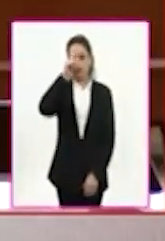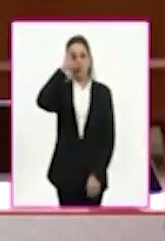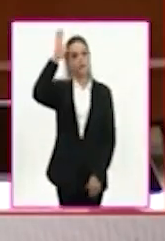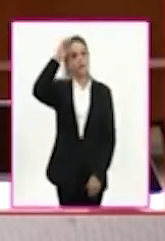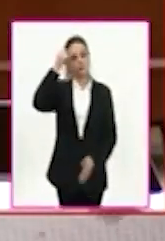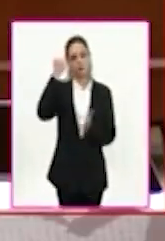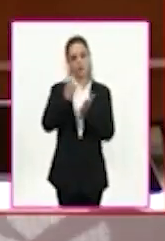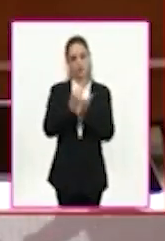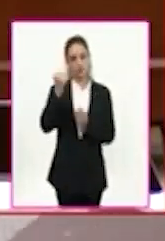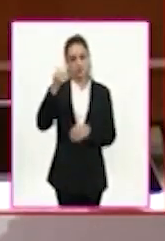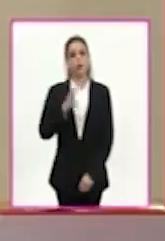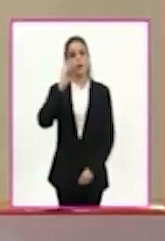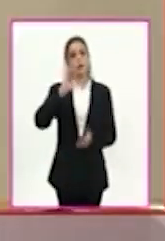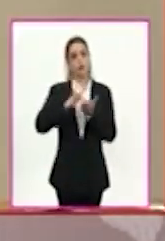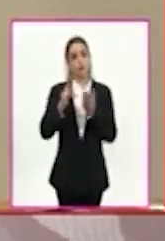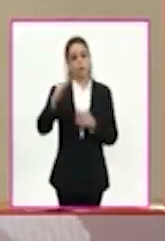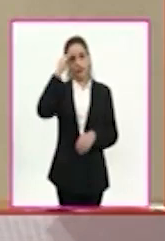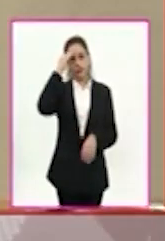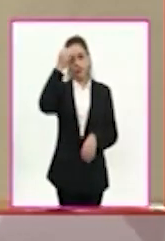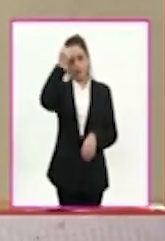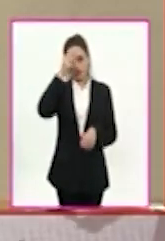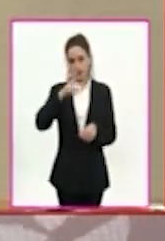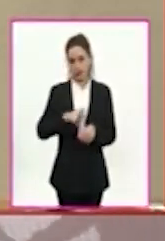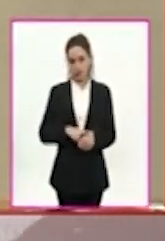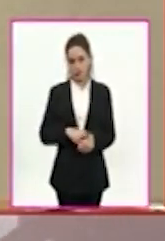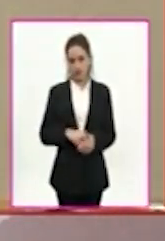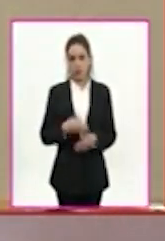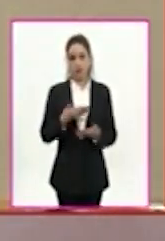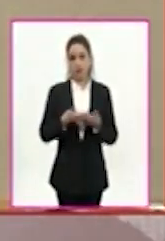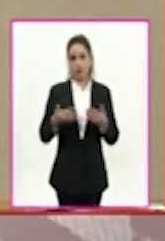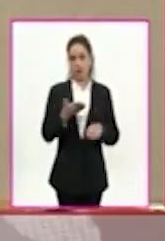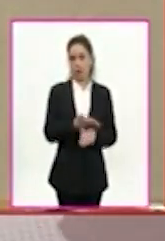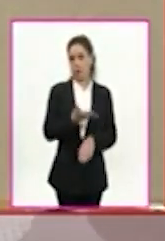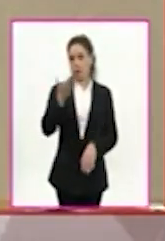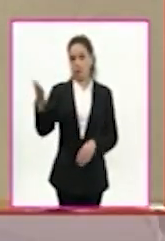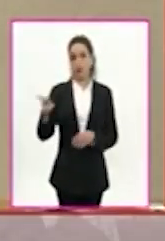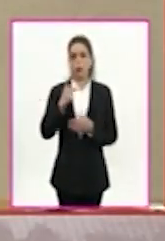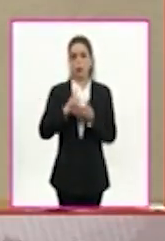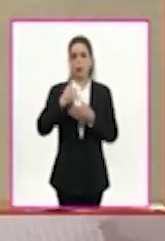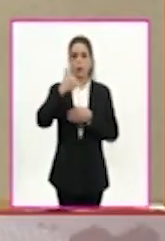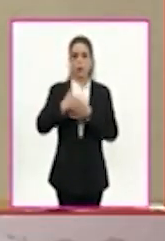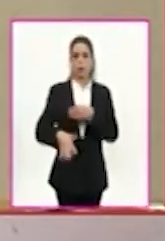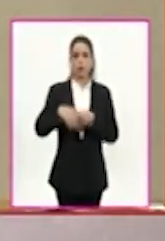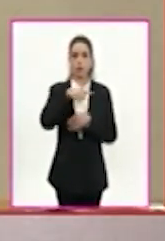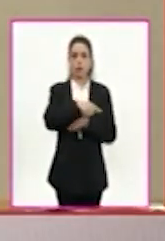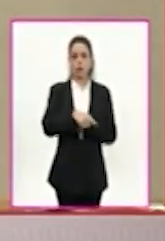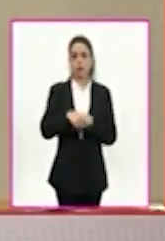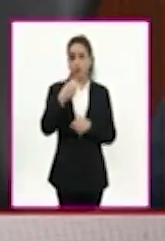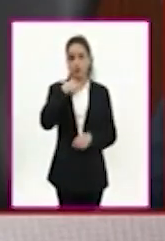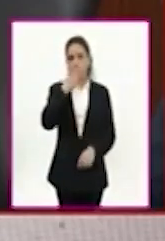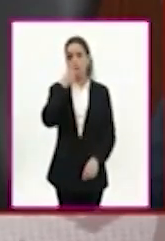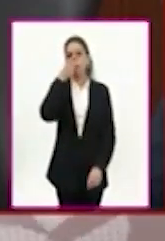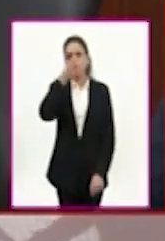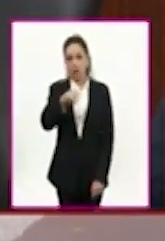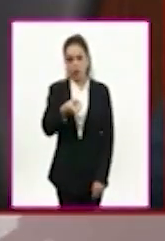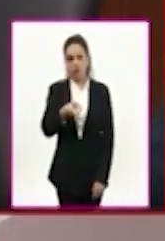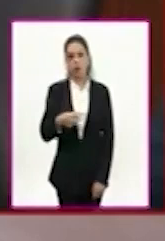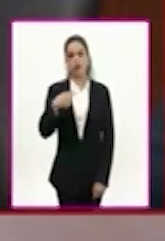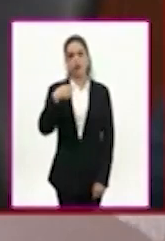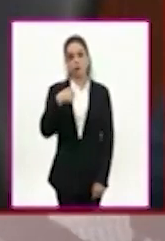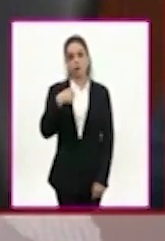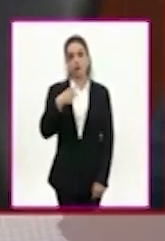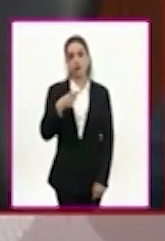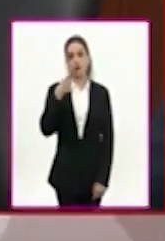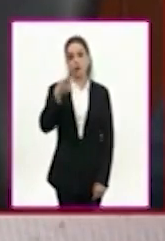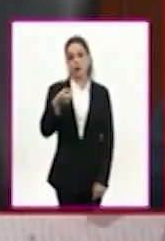faltan las telegráficas, etcétera, y otro tipo de prerrogativas. En total, pues son 5.239 millones de pesos para el